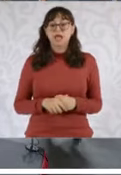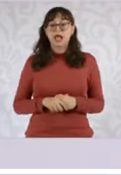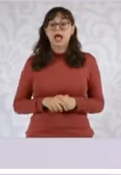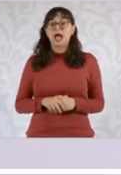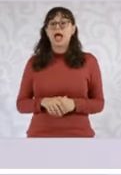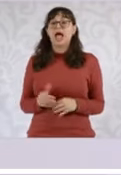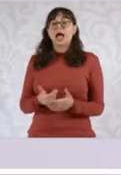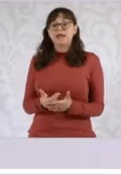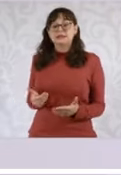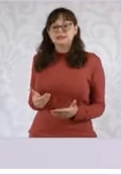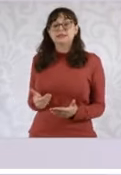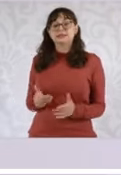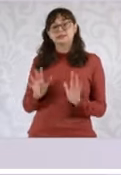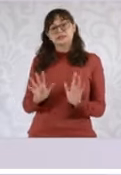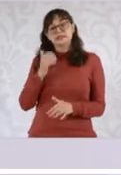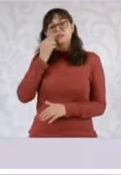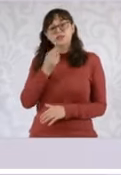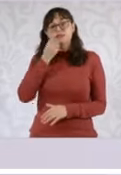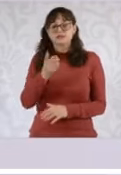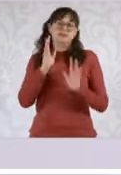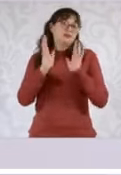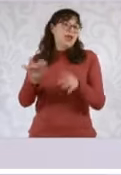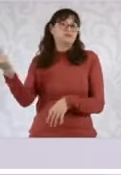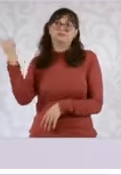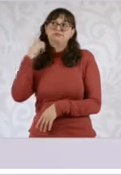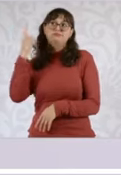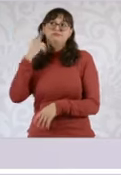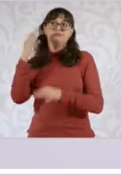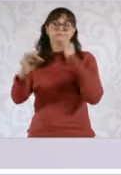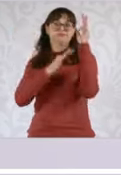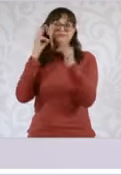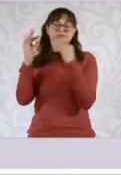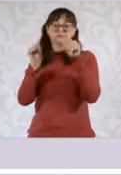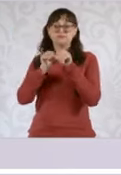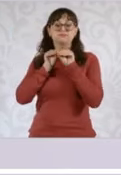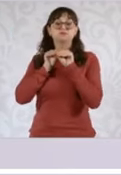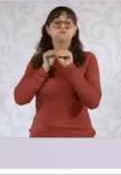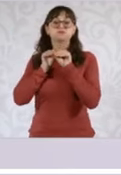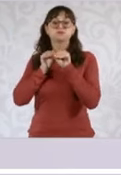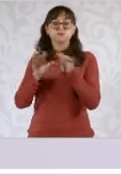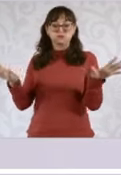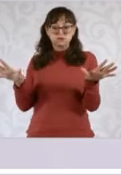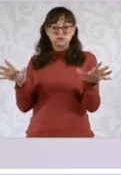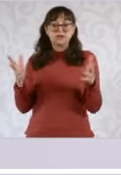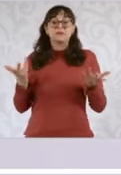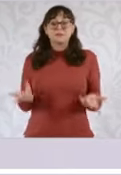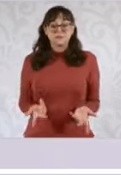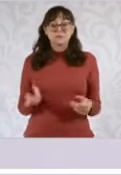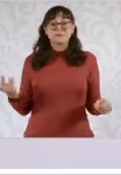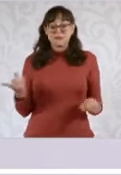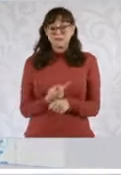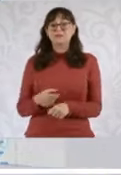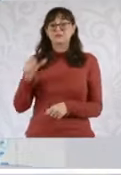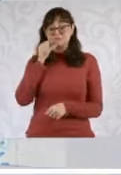Comentarles, ya lo conocen, está en todos los medios, pero el día de ayer hubo noticias